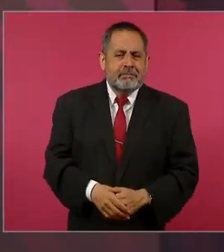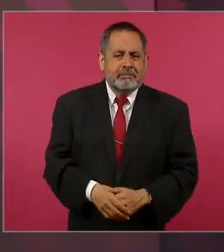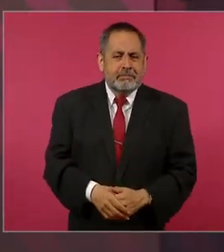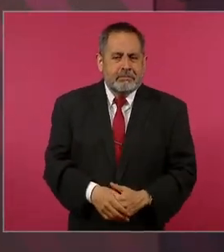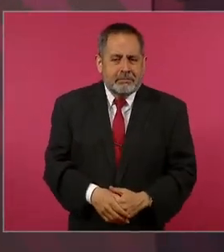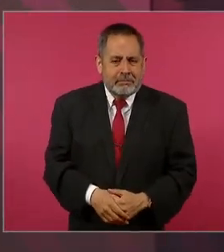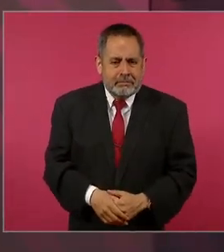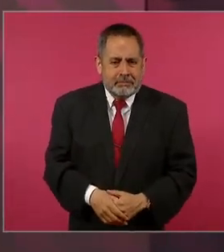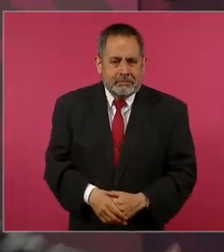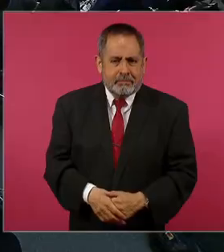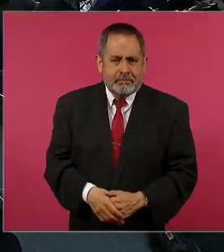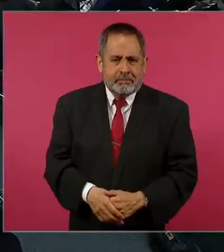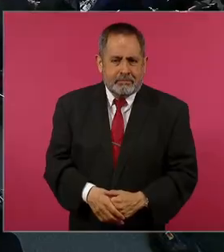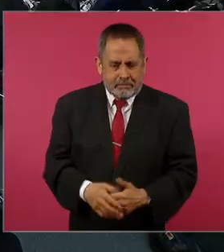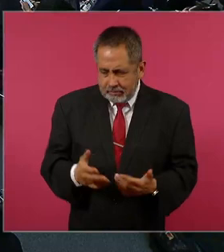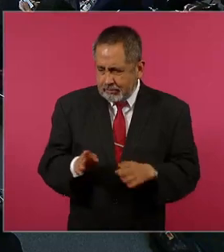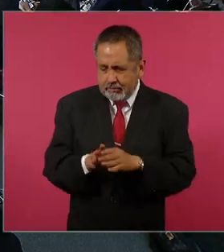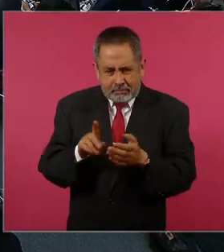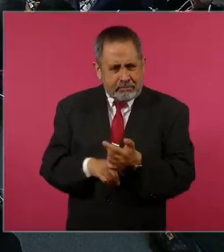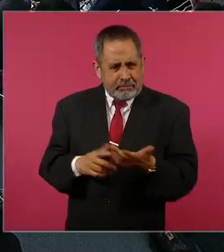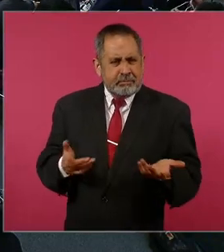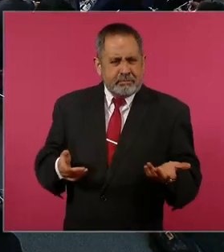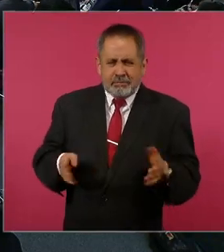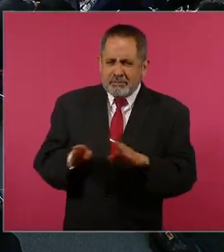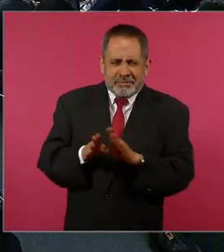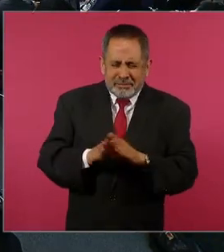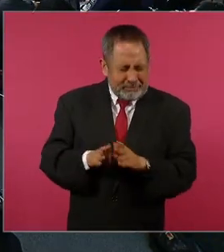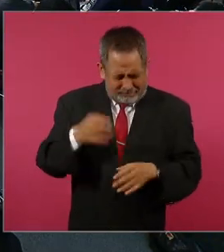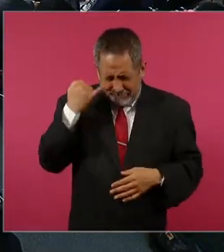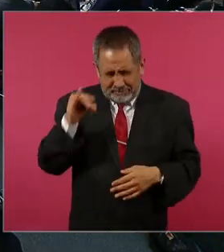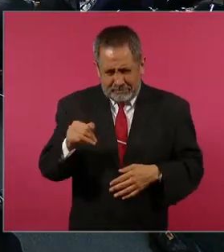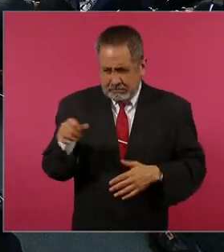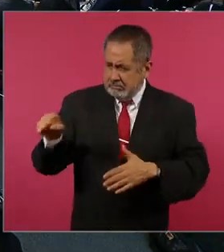por eso, pero a lo que voy,